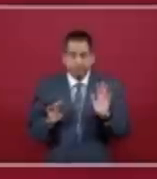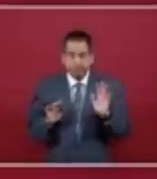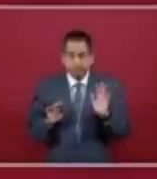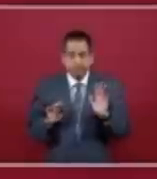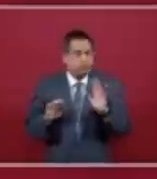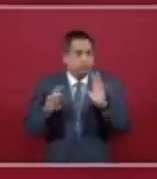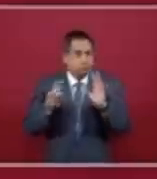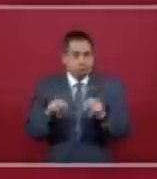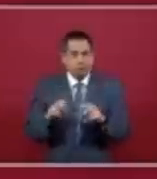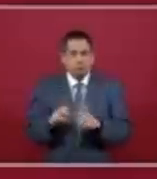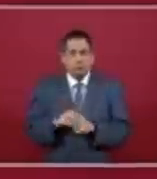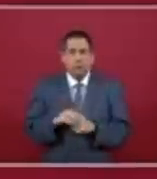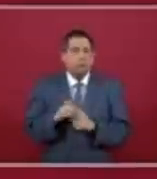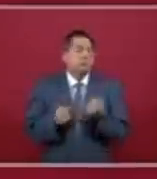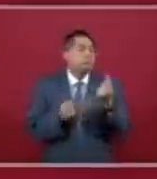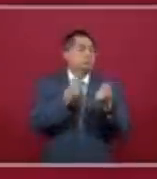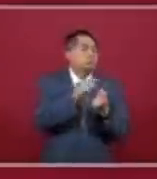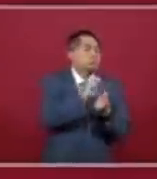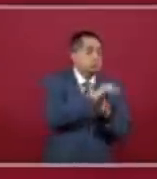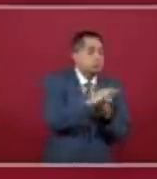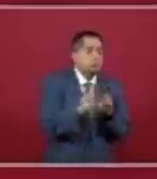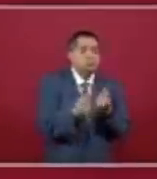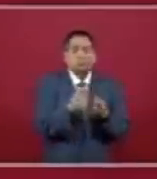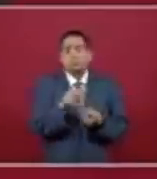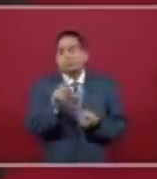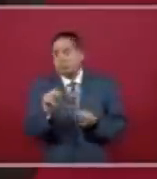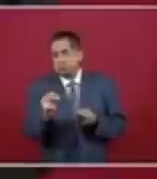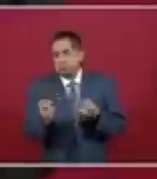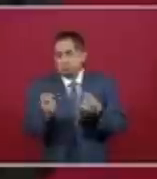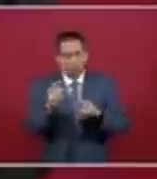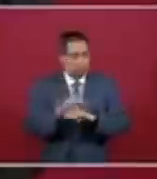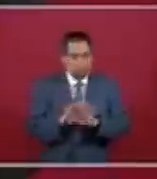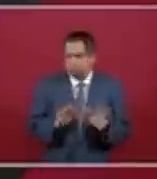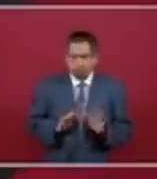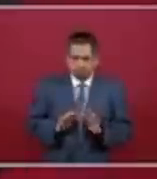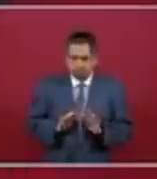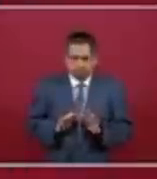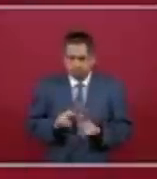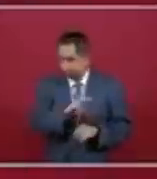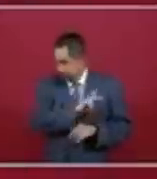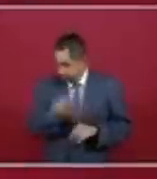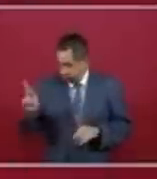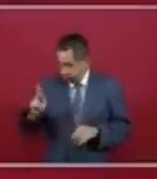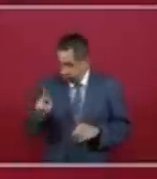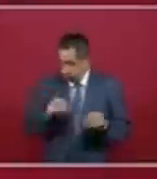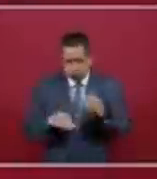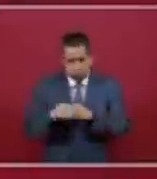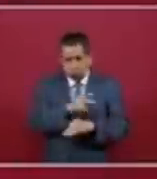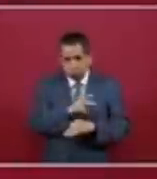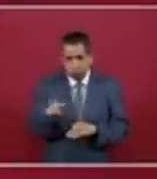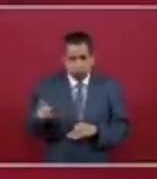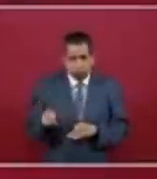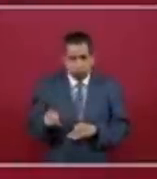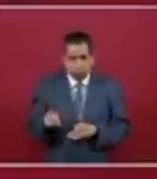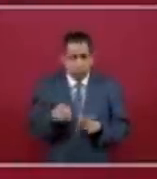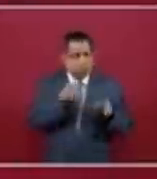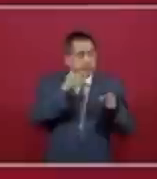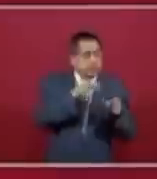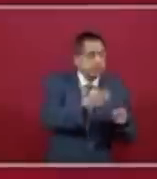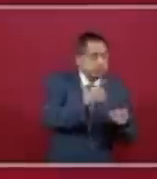no es nada más para un sector de la población, sino